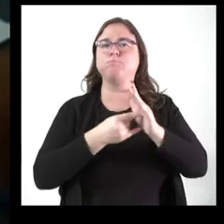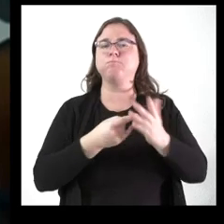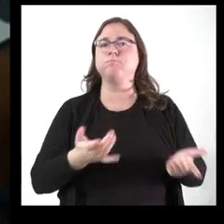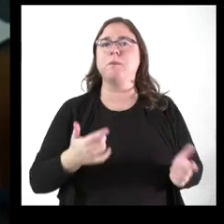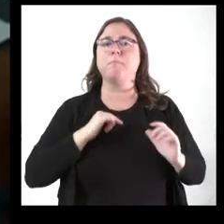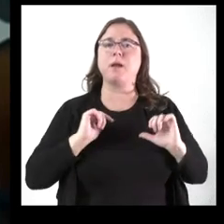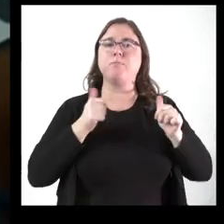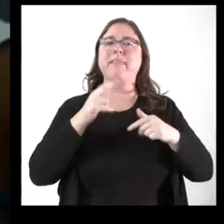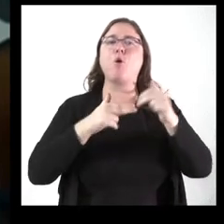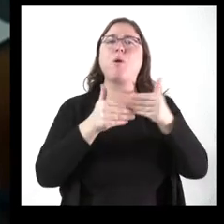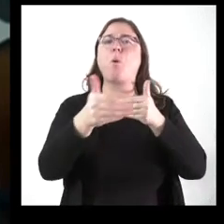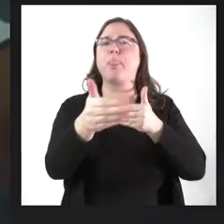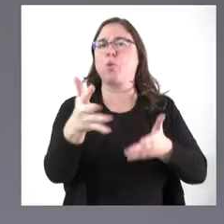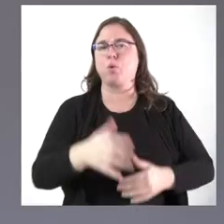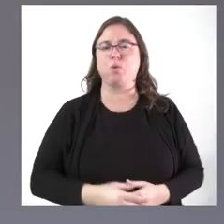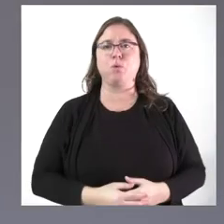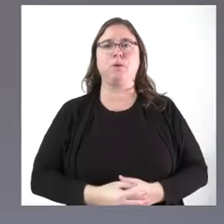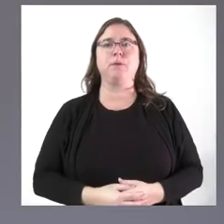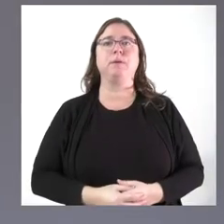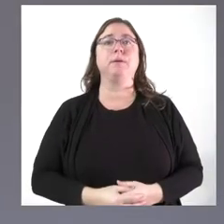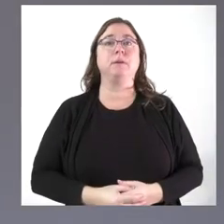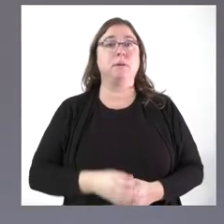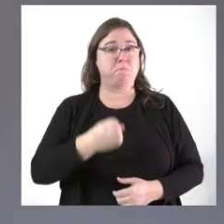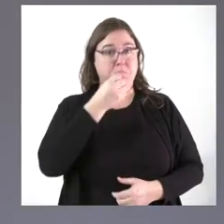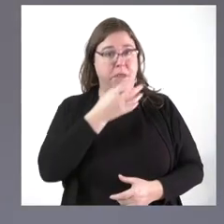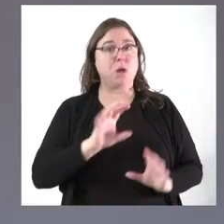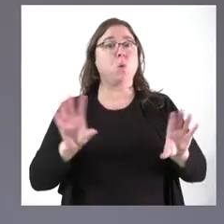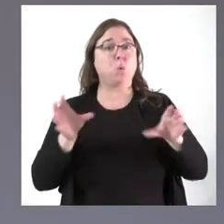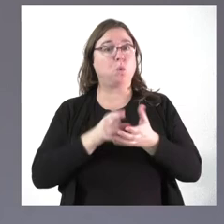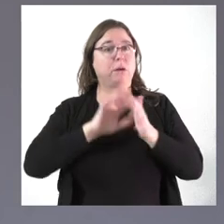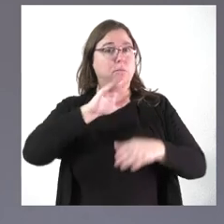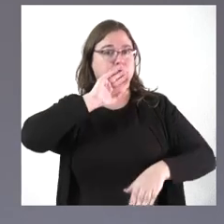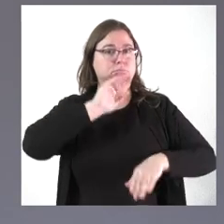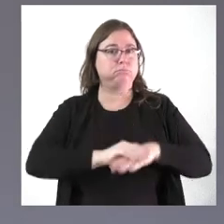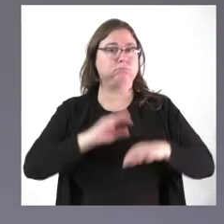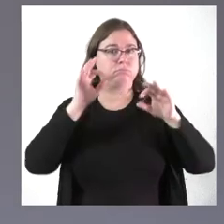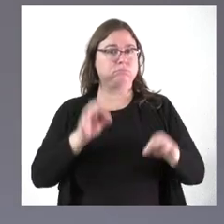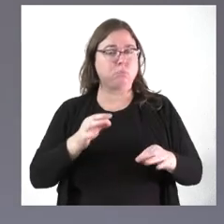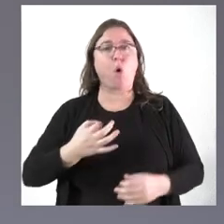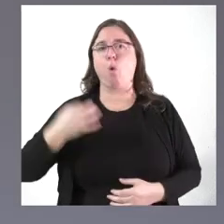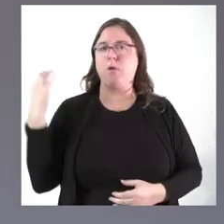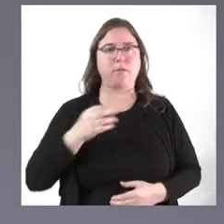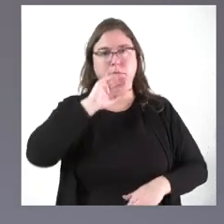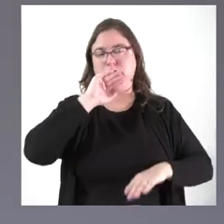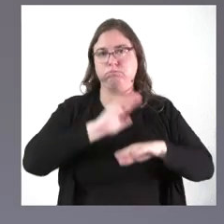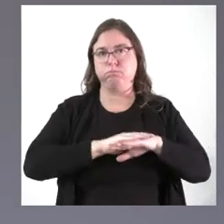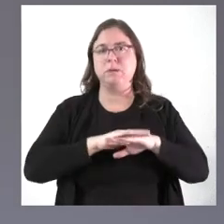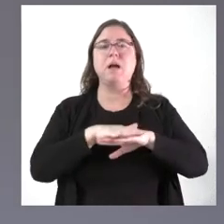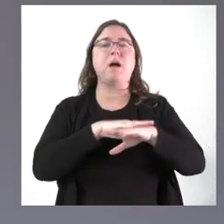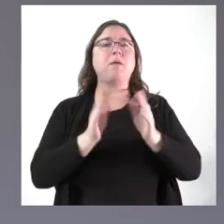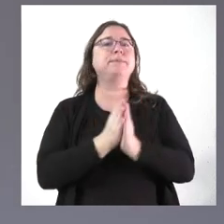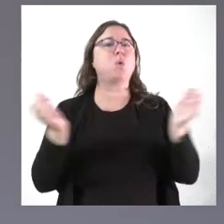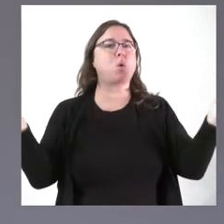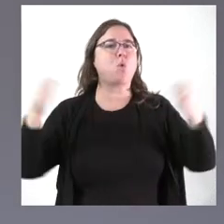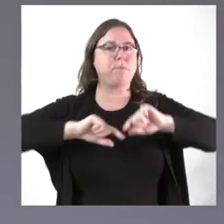puedan comentar las obras Gracias bien bueno la junta va a cumplir como siempre ha hecho con sus obligaciones en el marco de ese convenio que